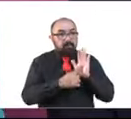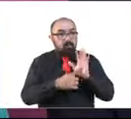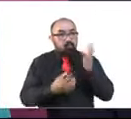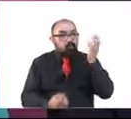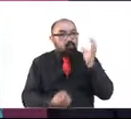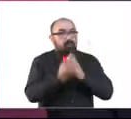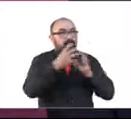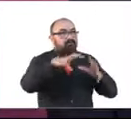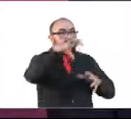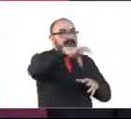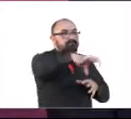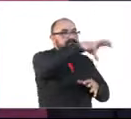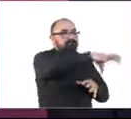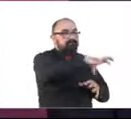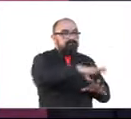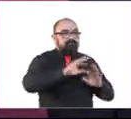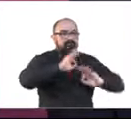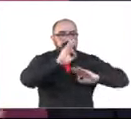de agua